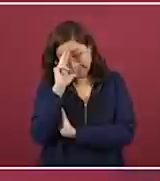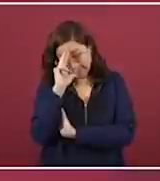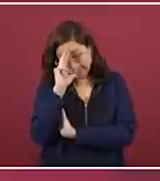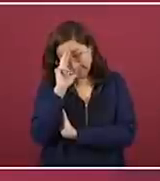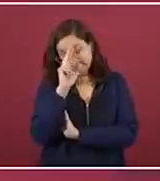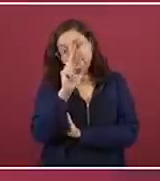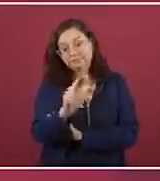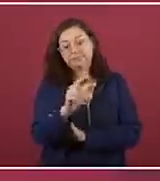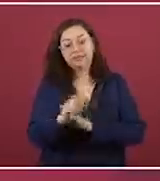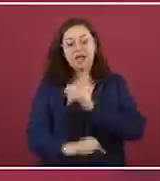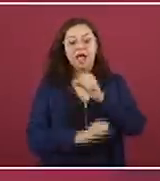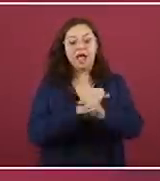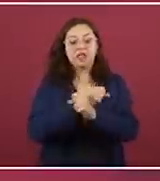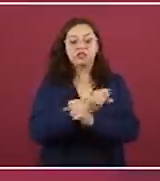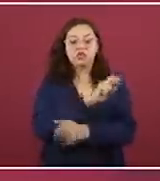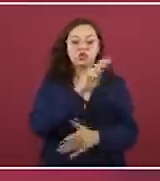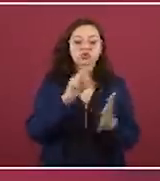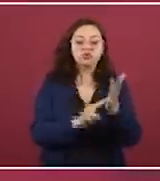en el 2006,